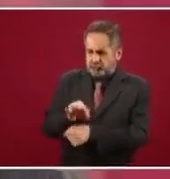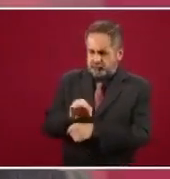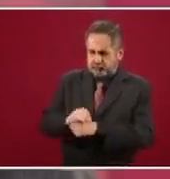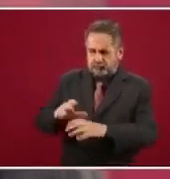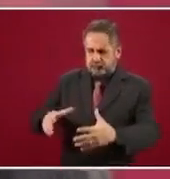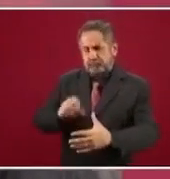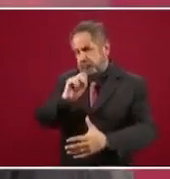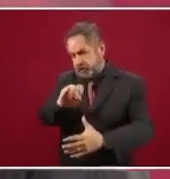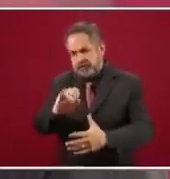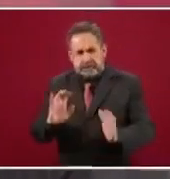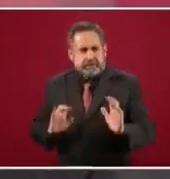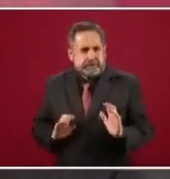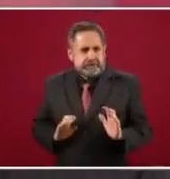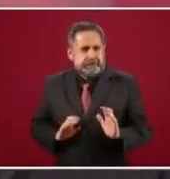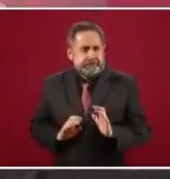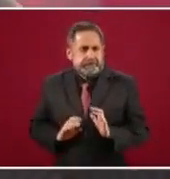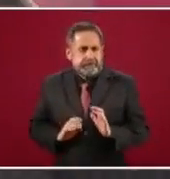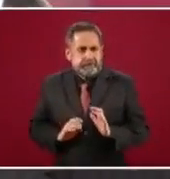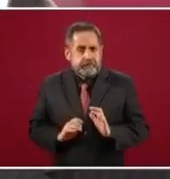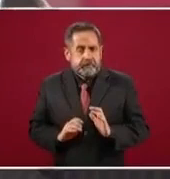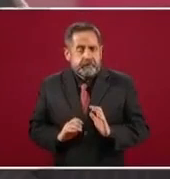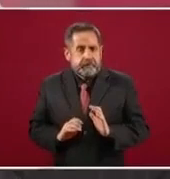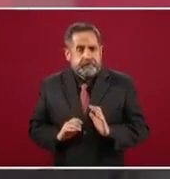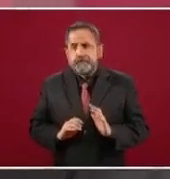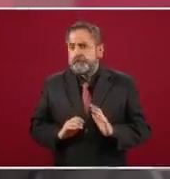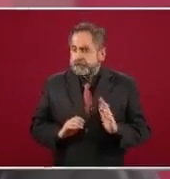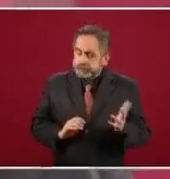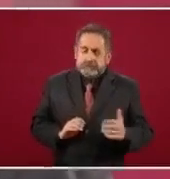Sí. Y aunque parezca